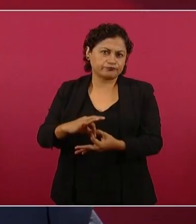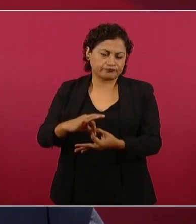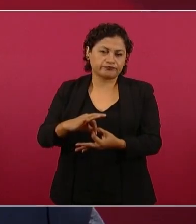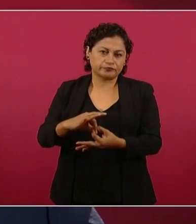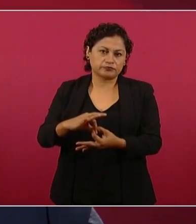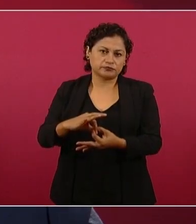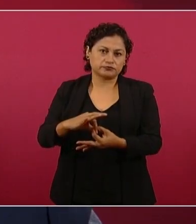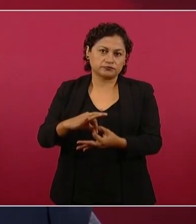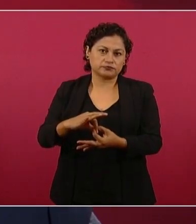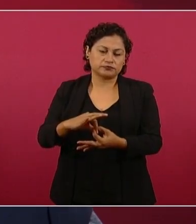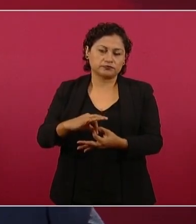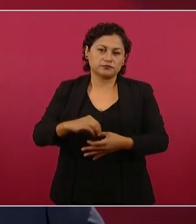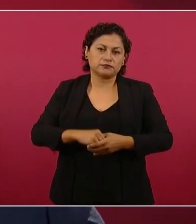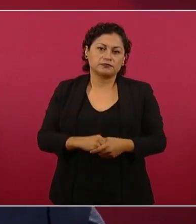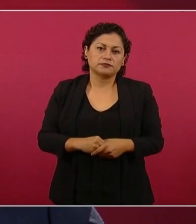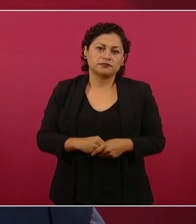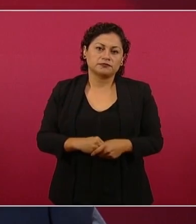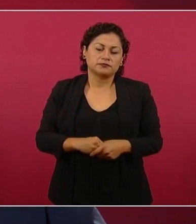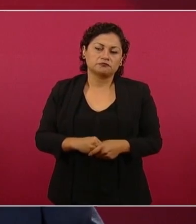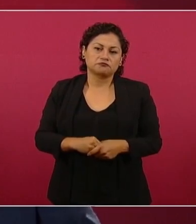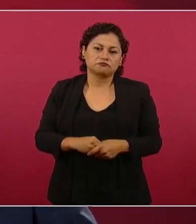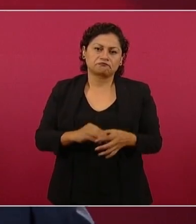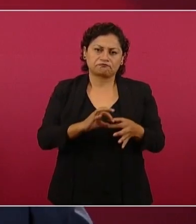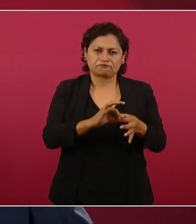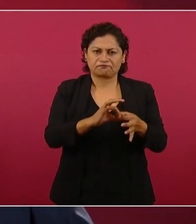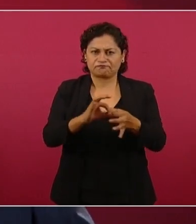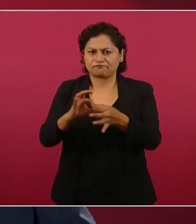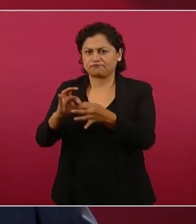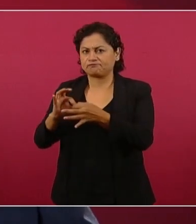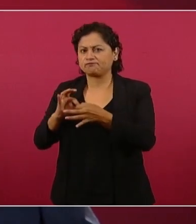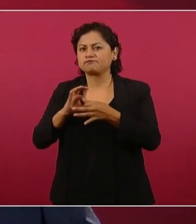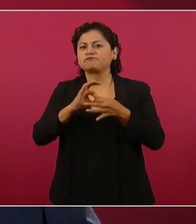una región del mundo